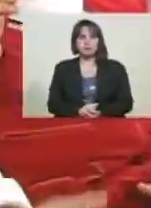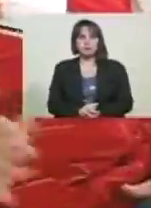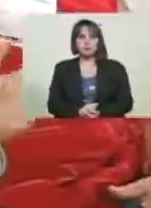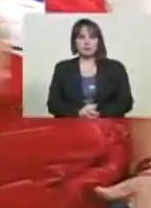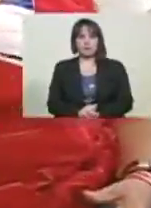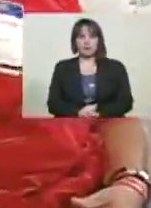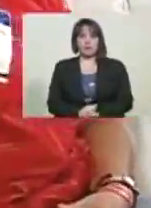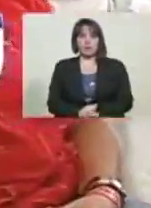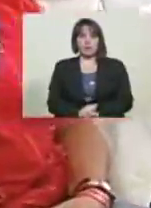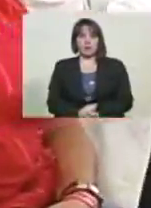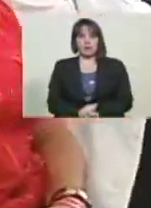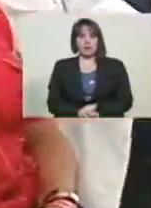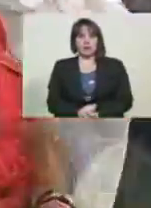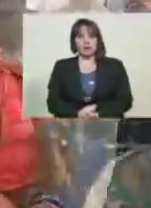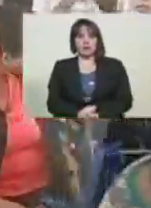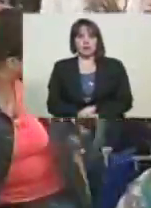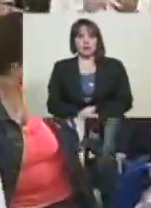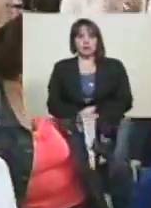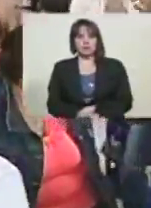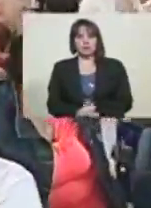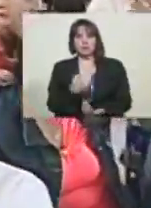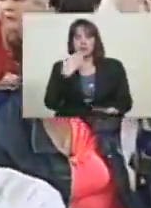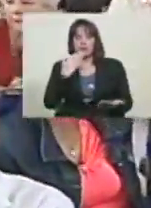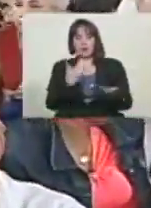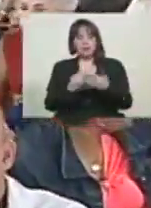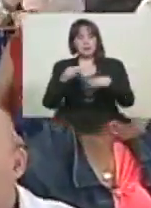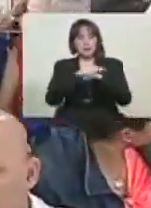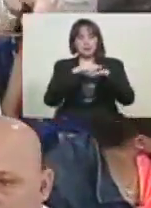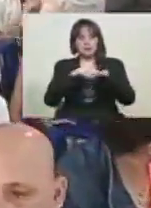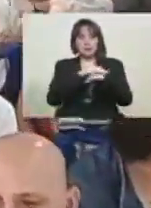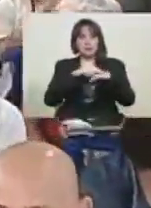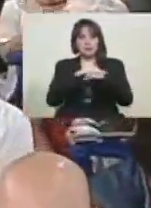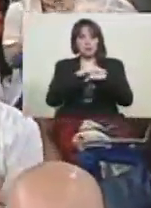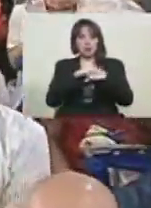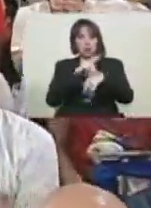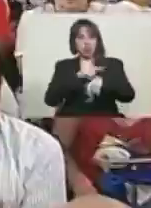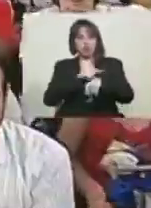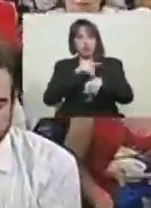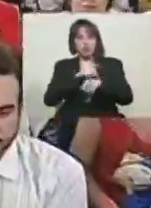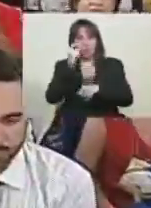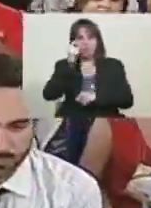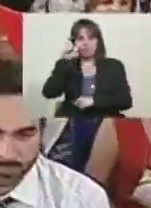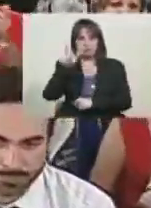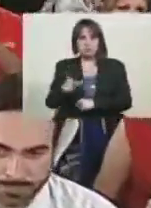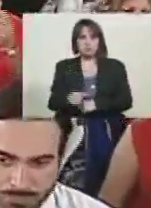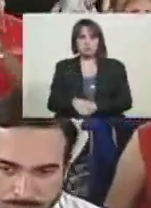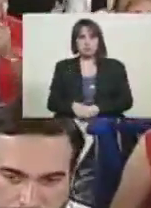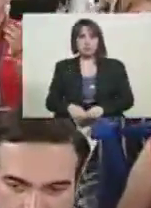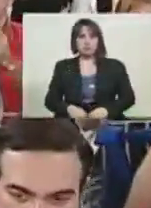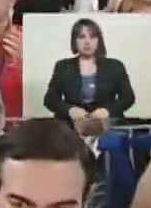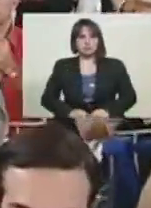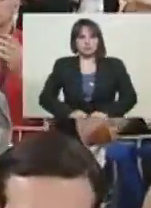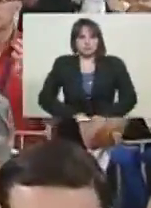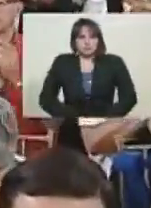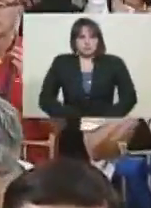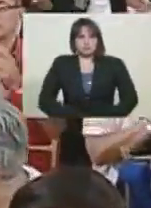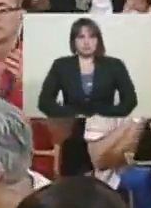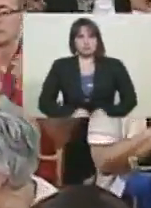Muchas gracias, compañero ministro, doctor Carlos Alvarado.